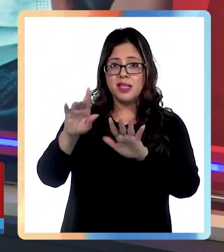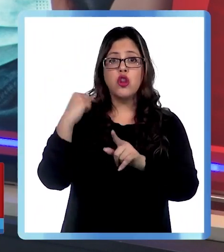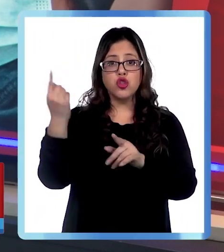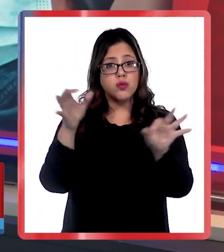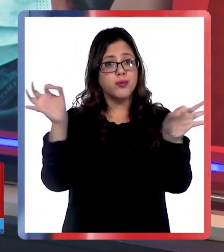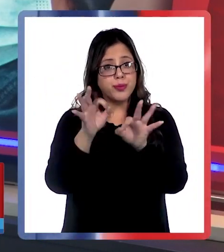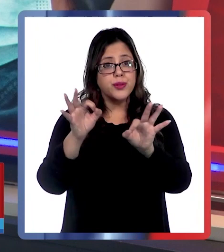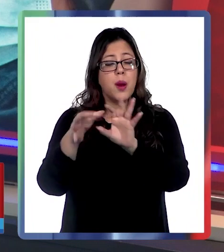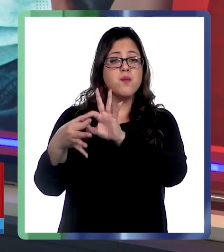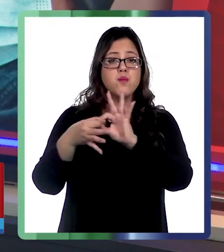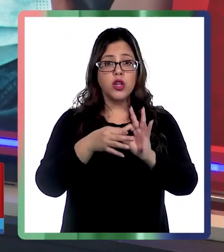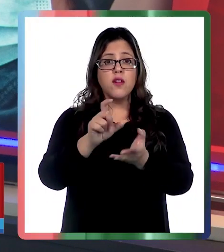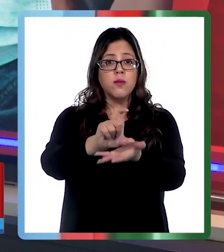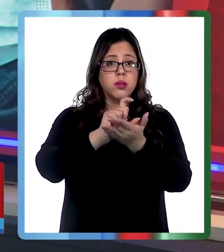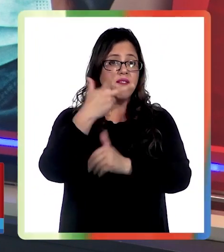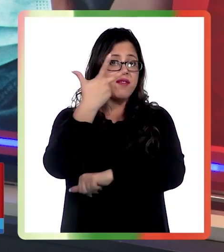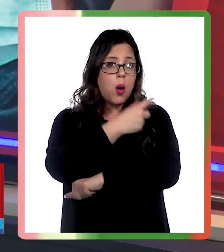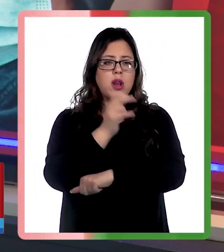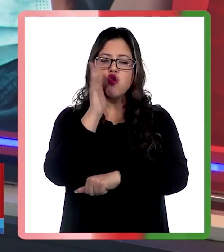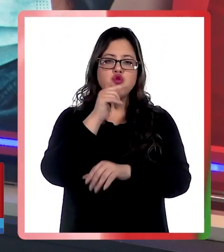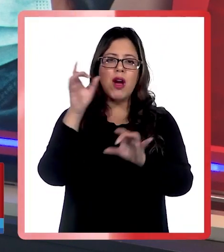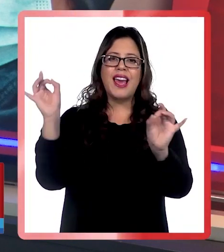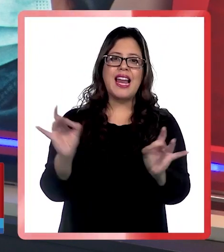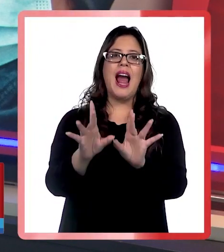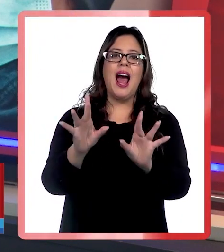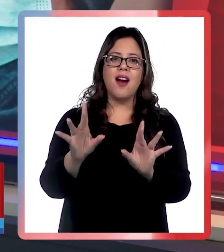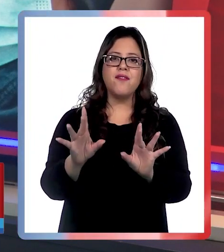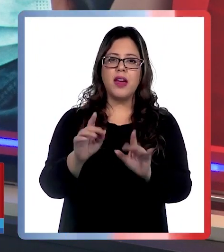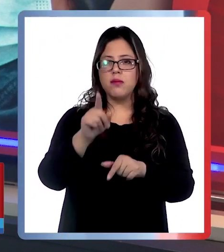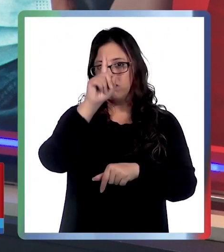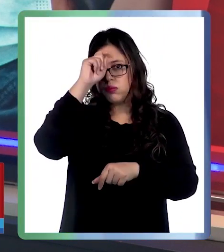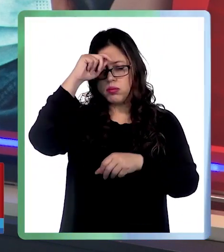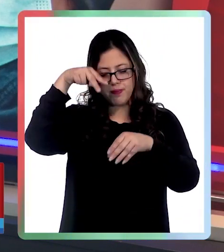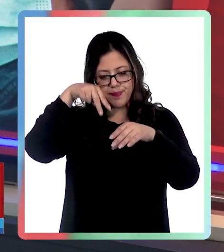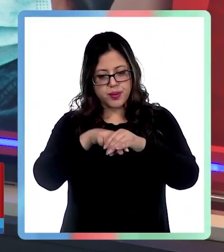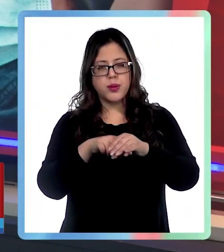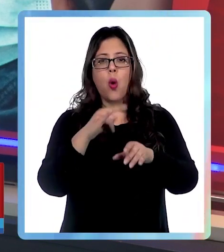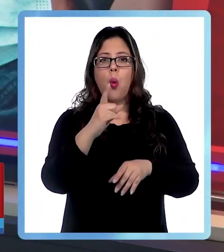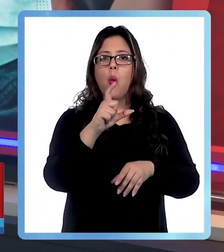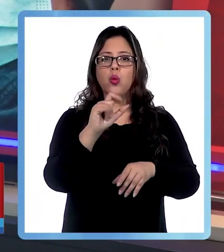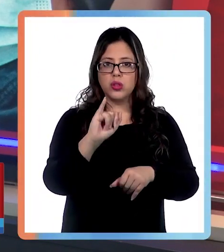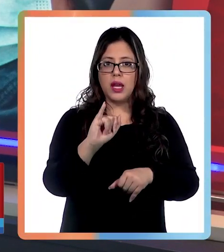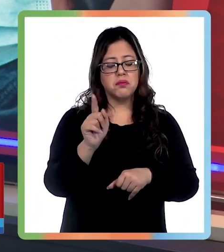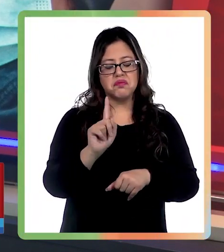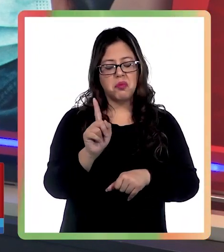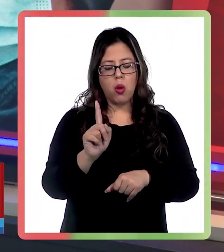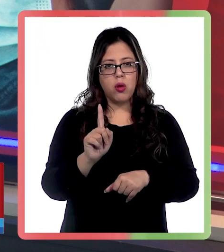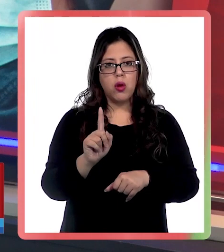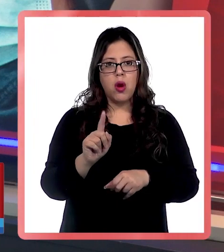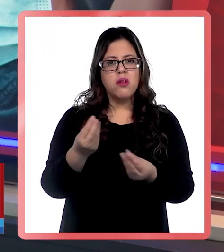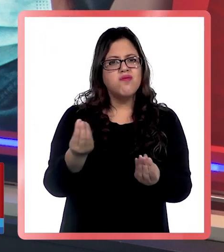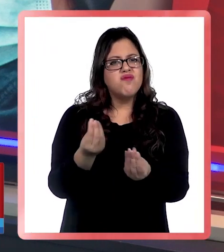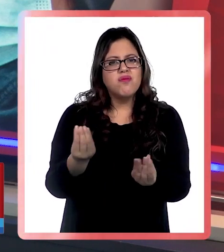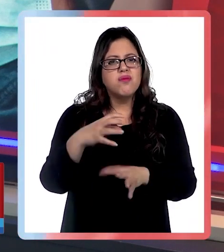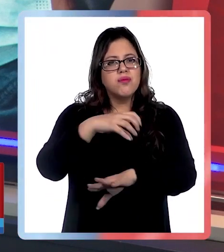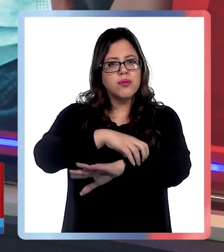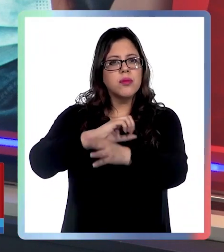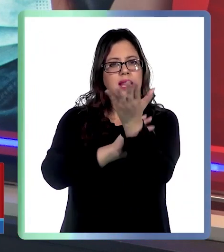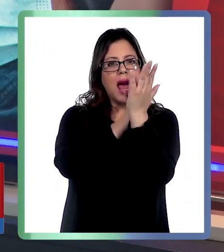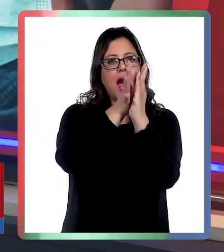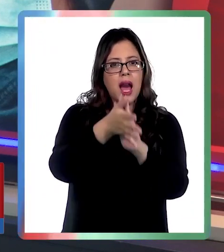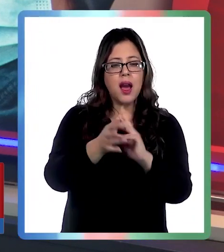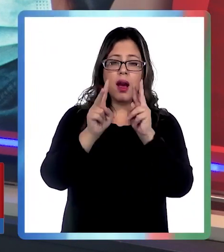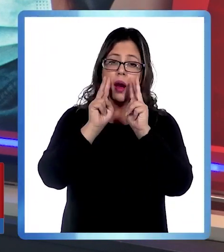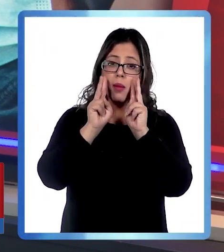como decíamos gracias a las vacunas nos están presentando casos graves ni hospitalizaciones en las u de los hospitales qué está pasando en la